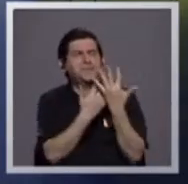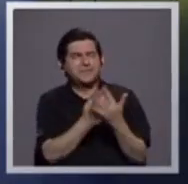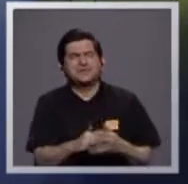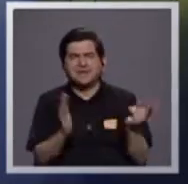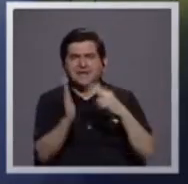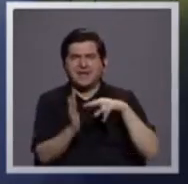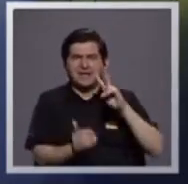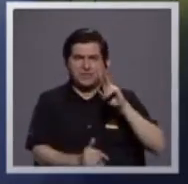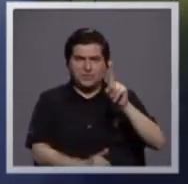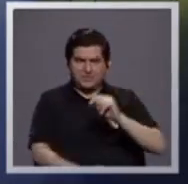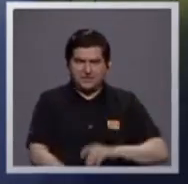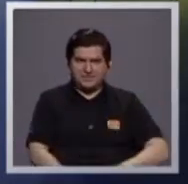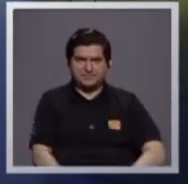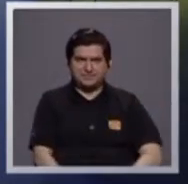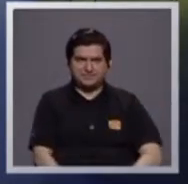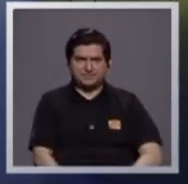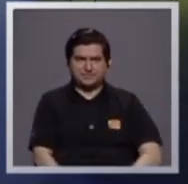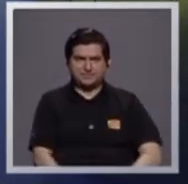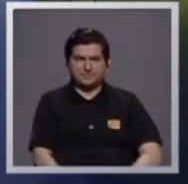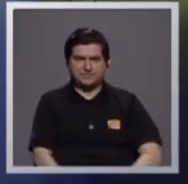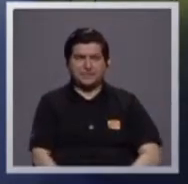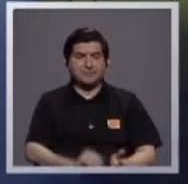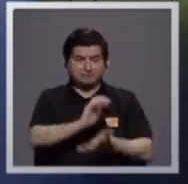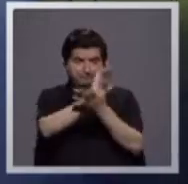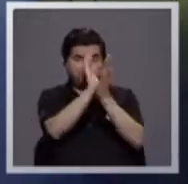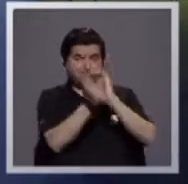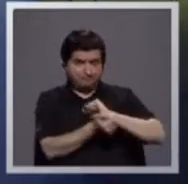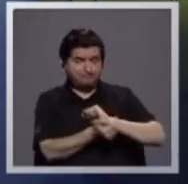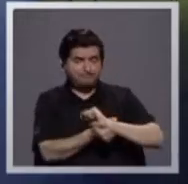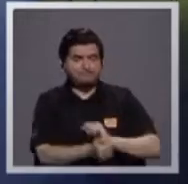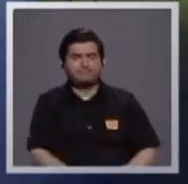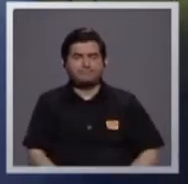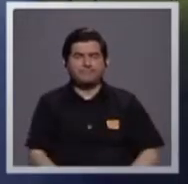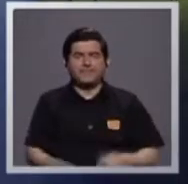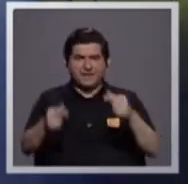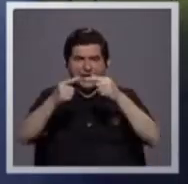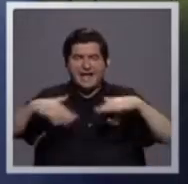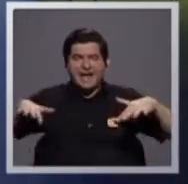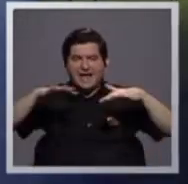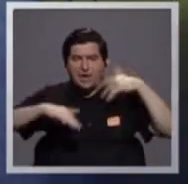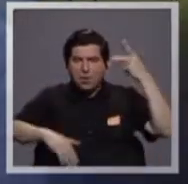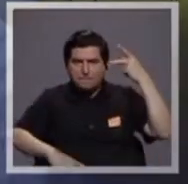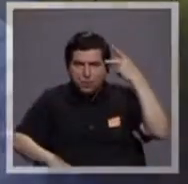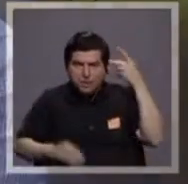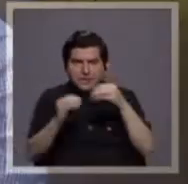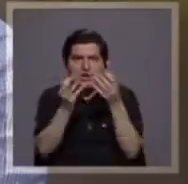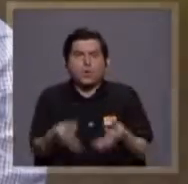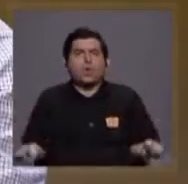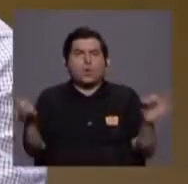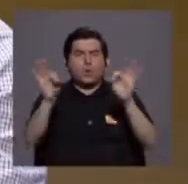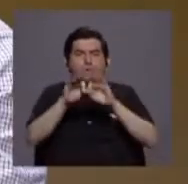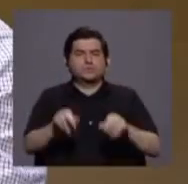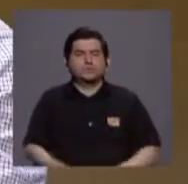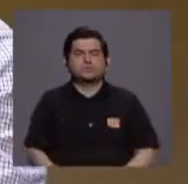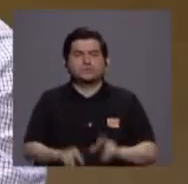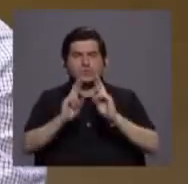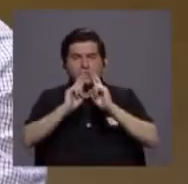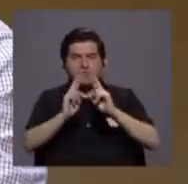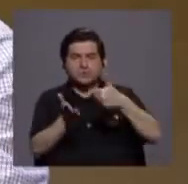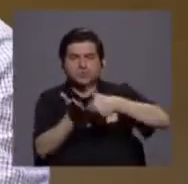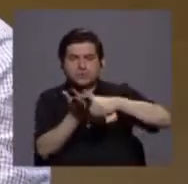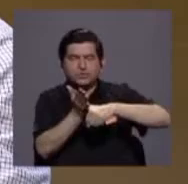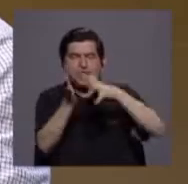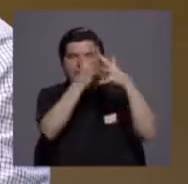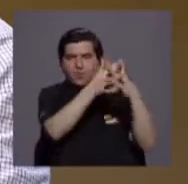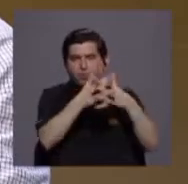2021, que ha habido cambios geopolíticos significativos. Tal vez lo más importante es el resultado de las elecciones en Estados